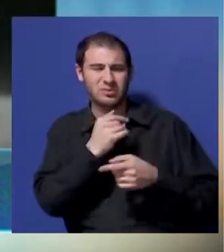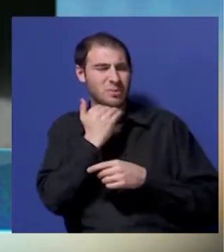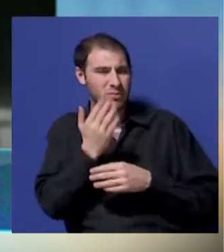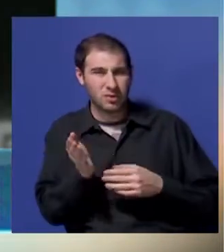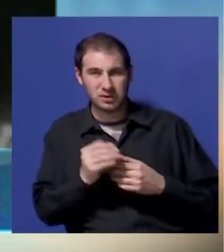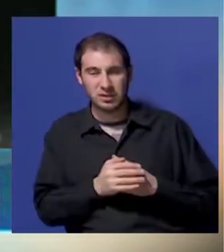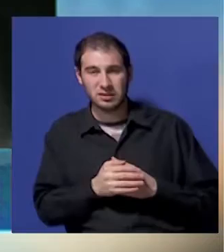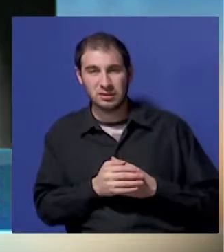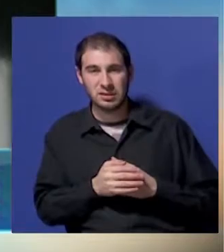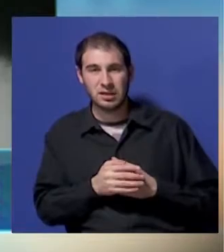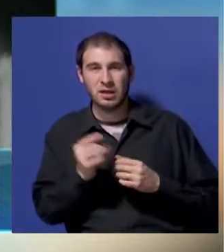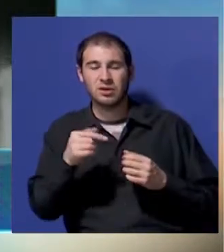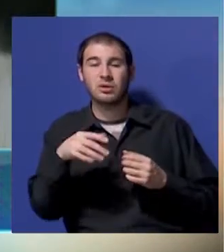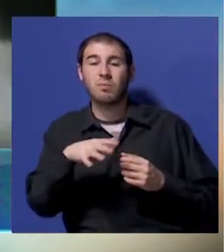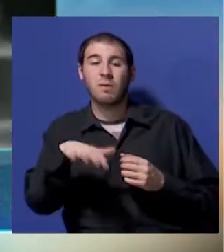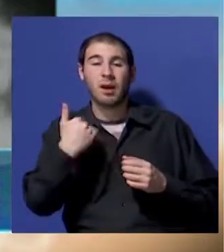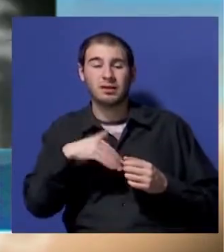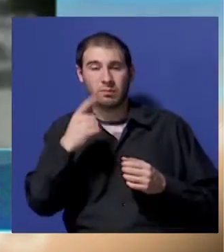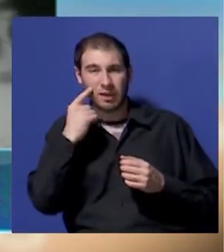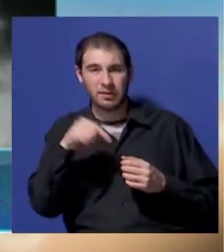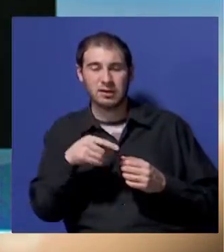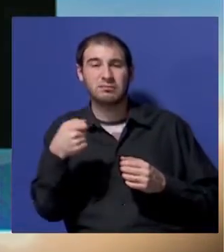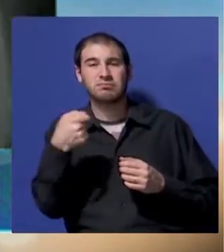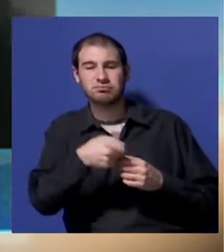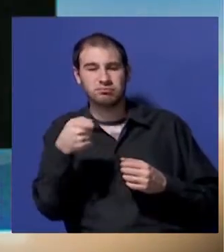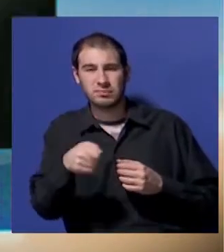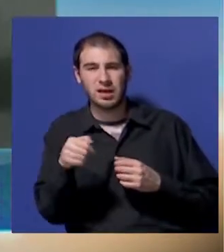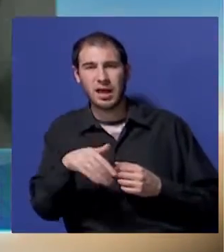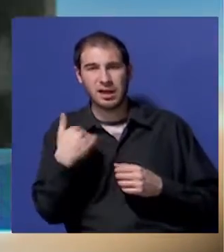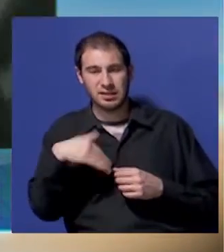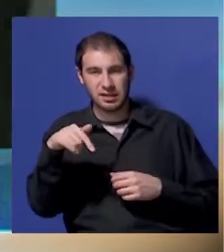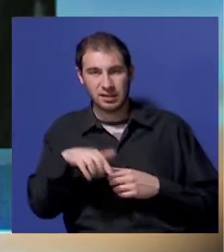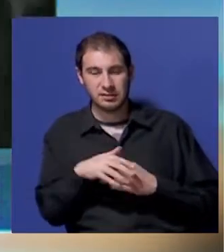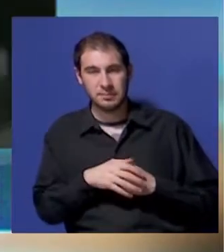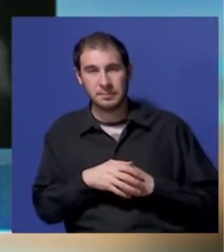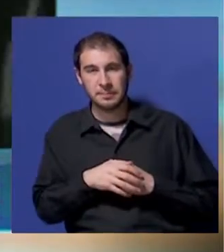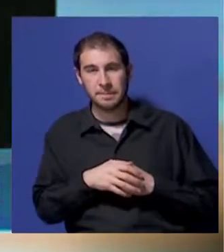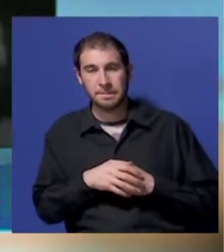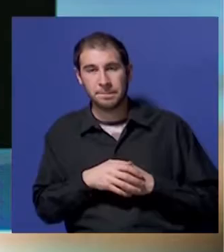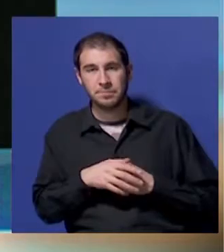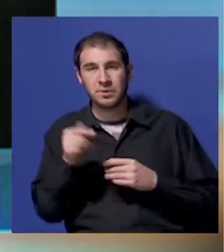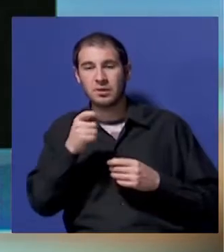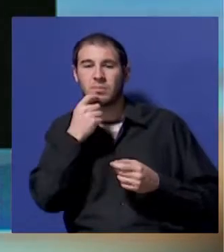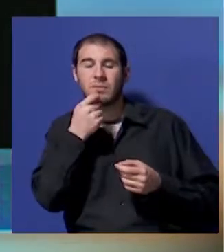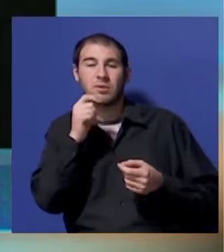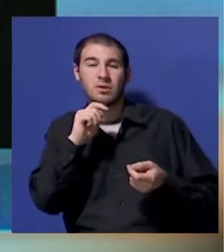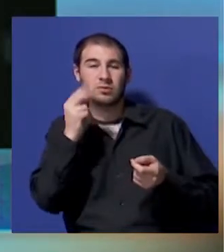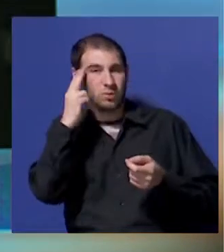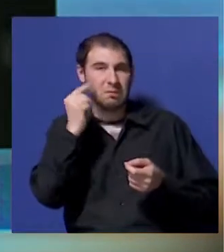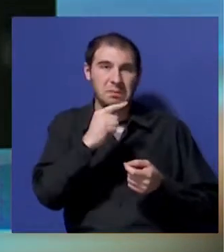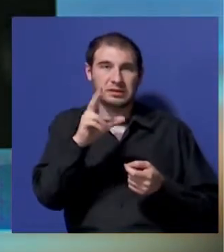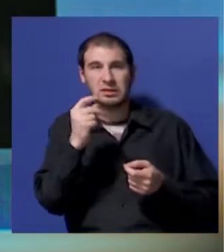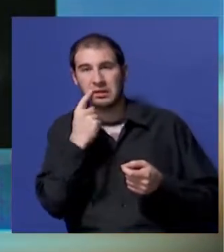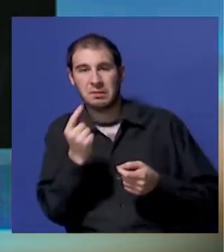que vivió el pueblo argentino, el genocidio que se aplicó en nuestro país. ¿Qué cambiaría si fueran 9.000 o